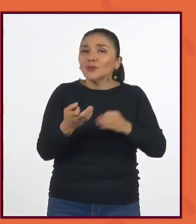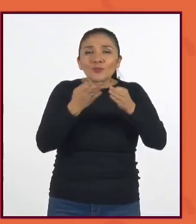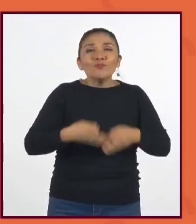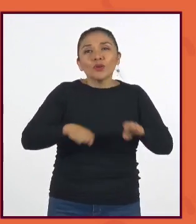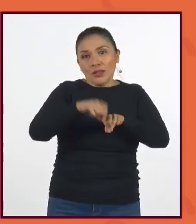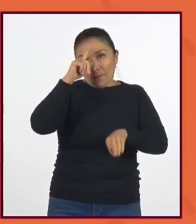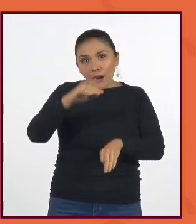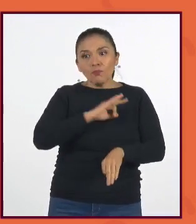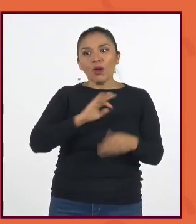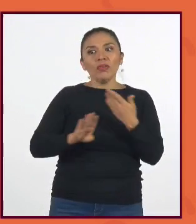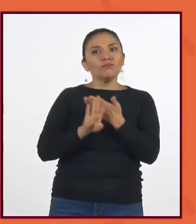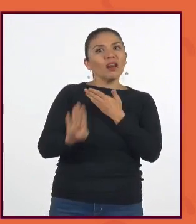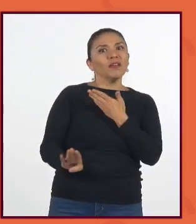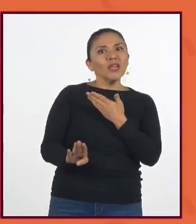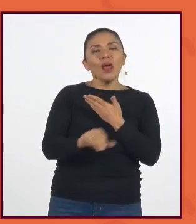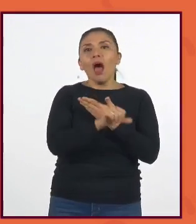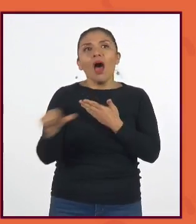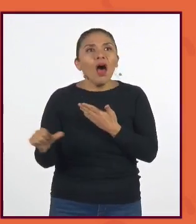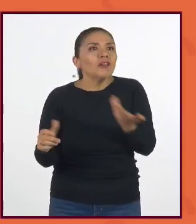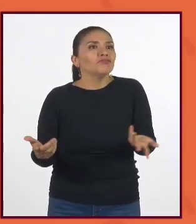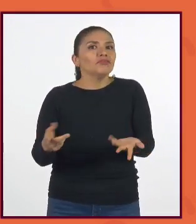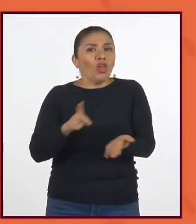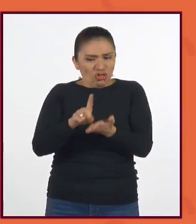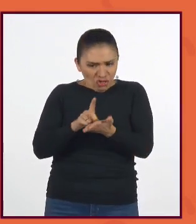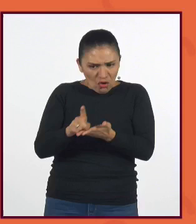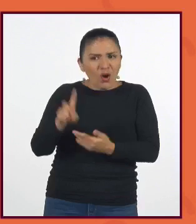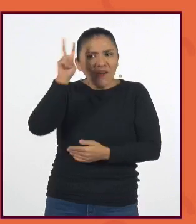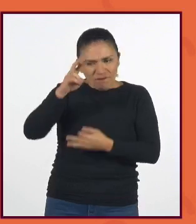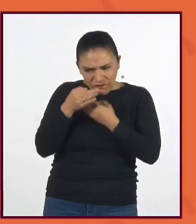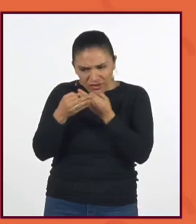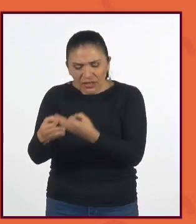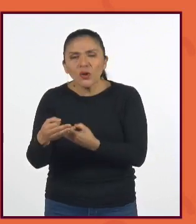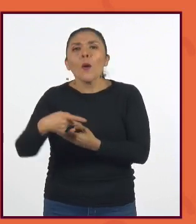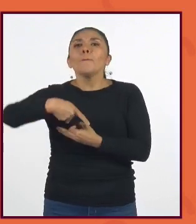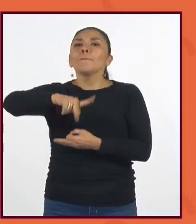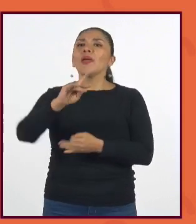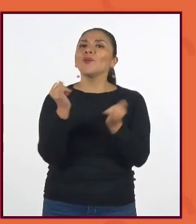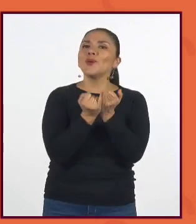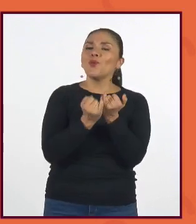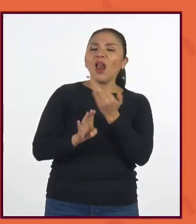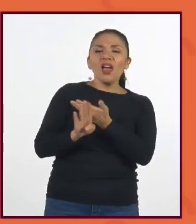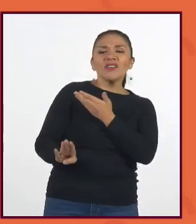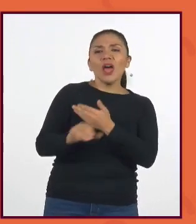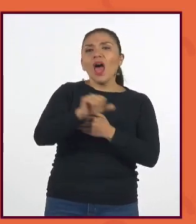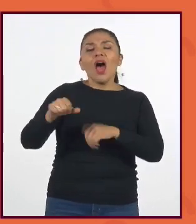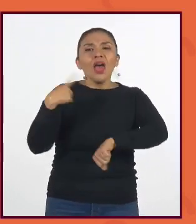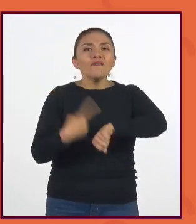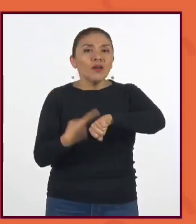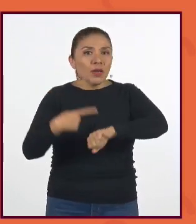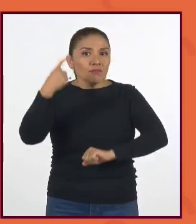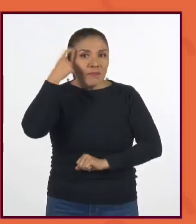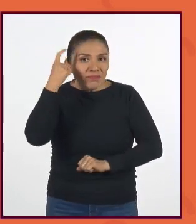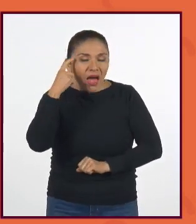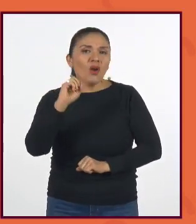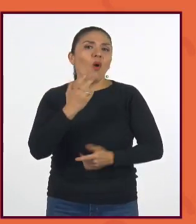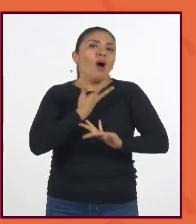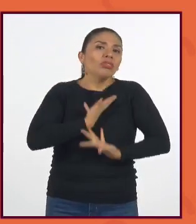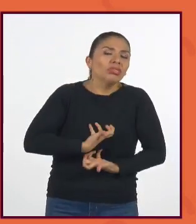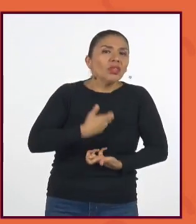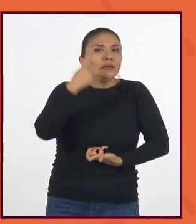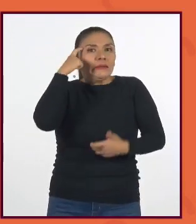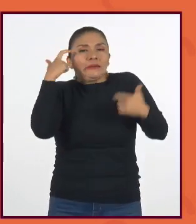prevención, no solo de consumo de sustancias, sino también de enfermedades mentales, de depresión, de